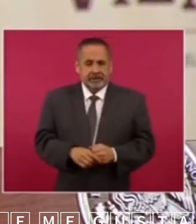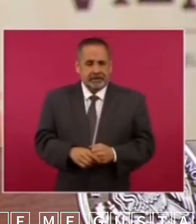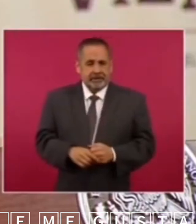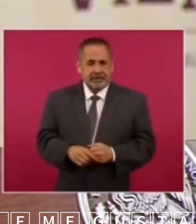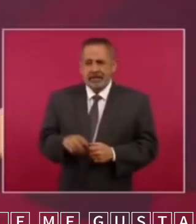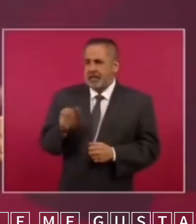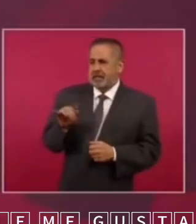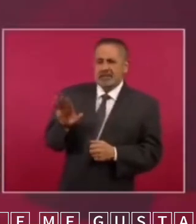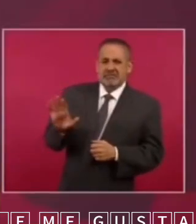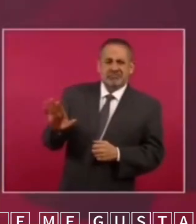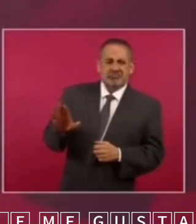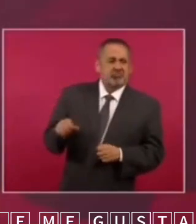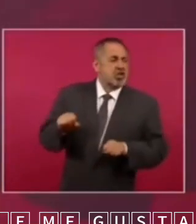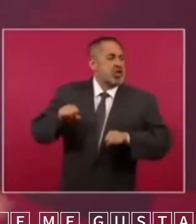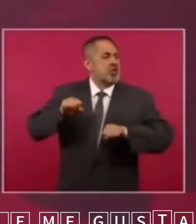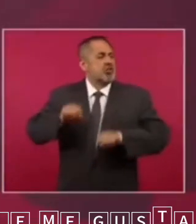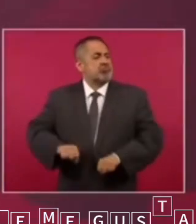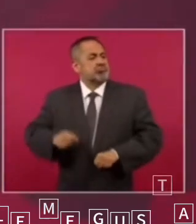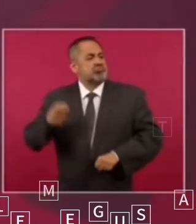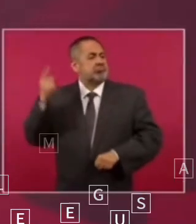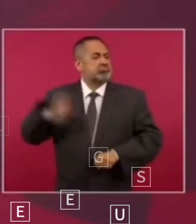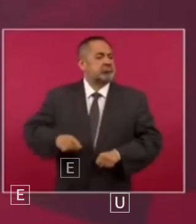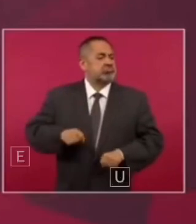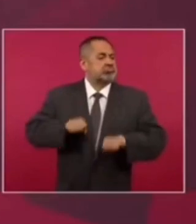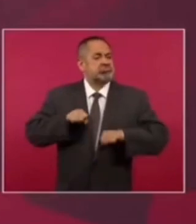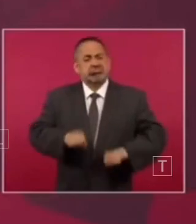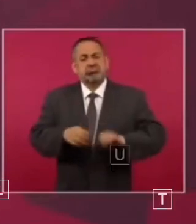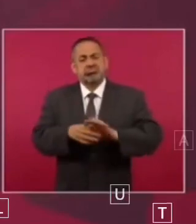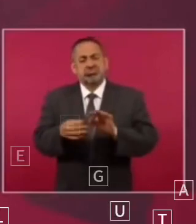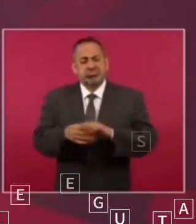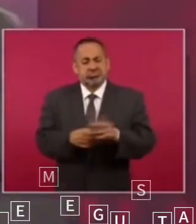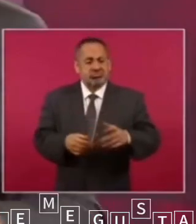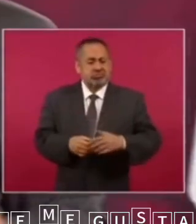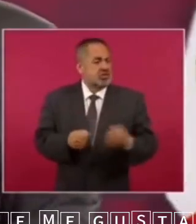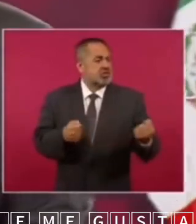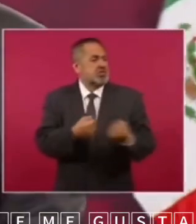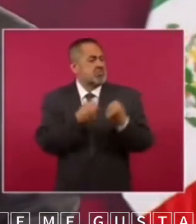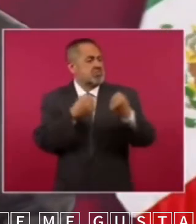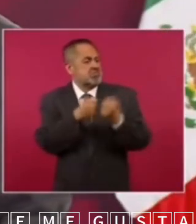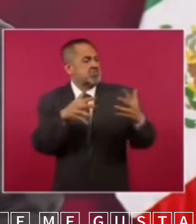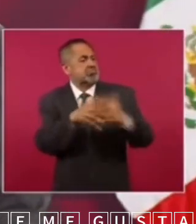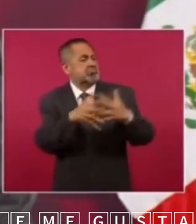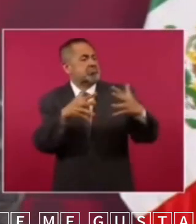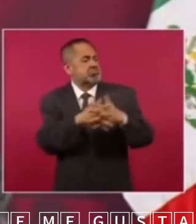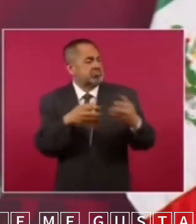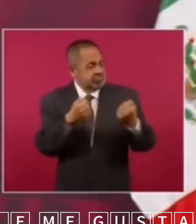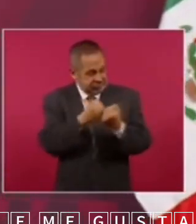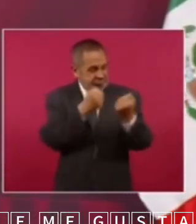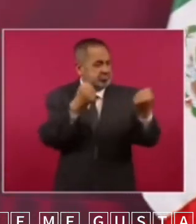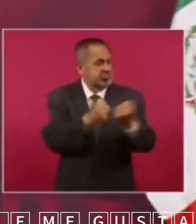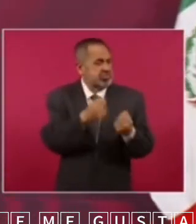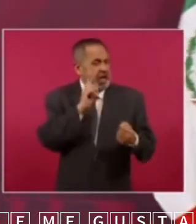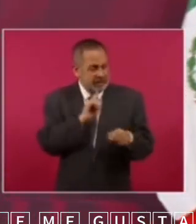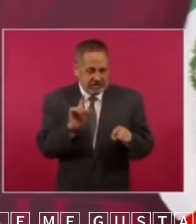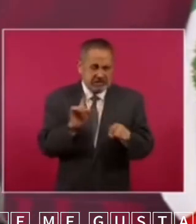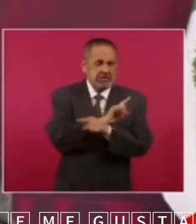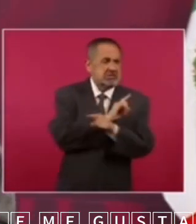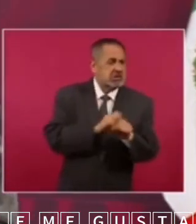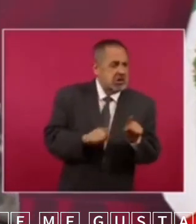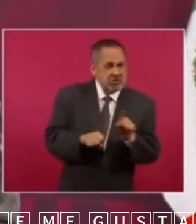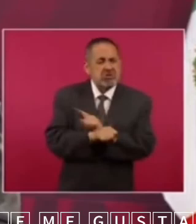estilo autoritario de querer enfrentar la violencia con la violencia, de